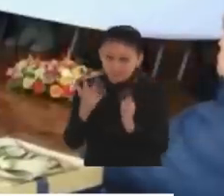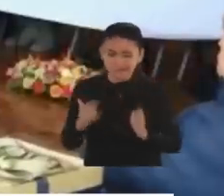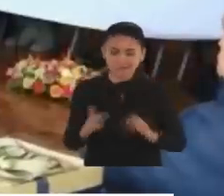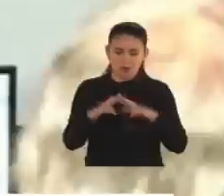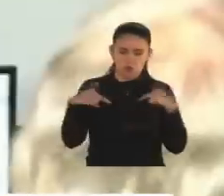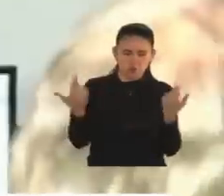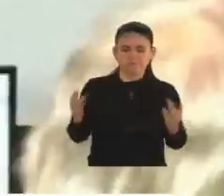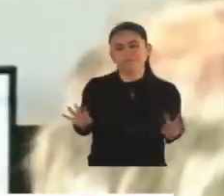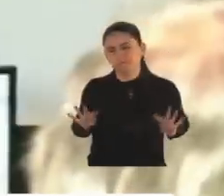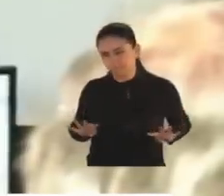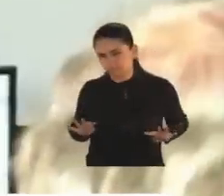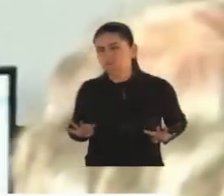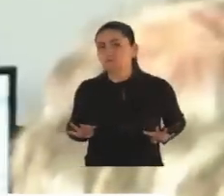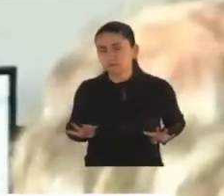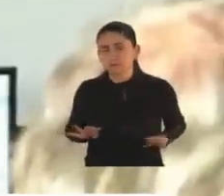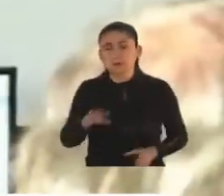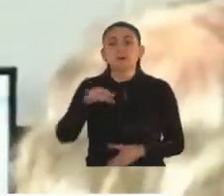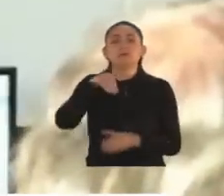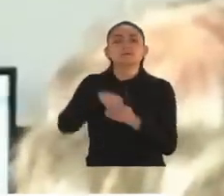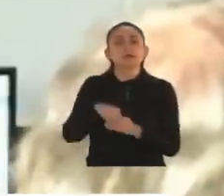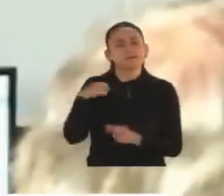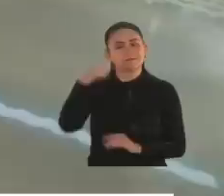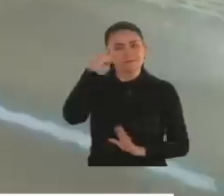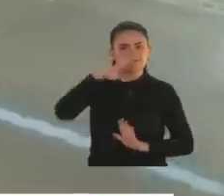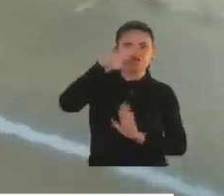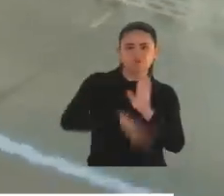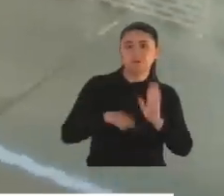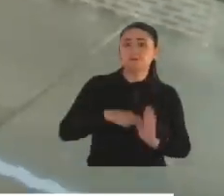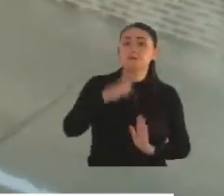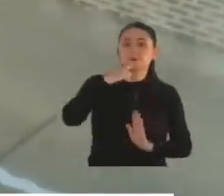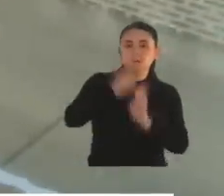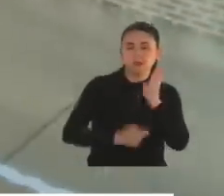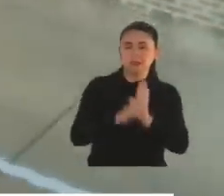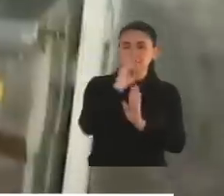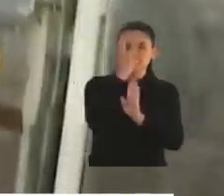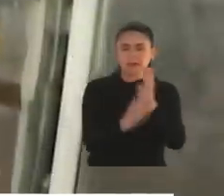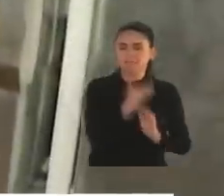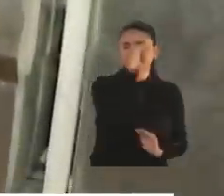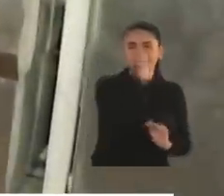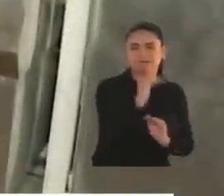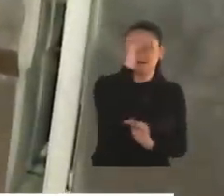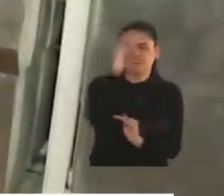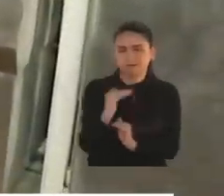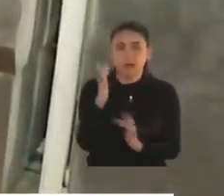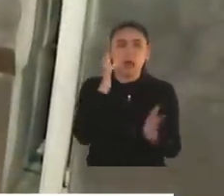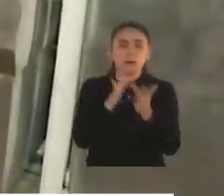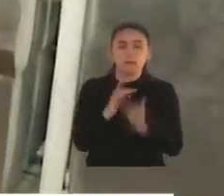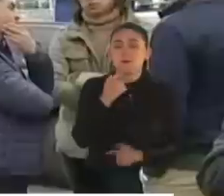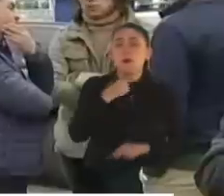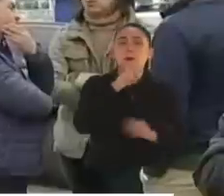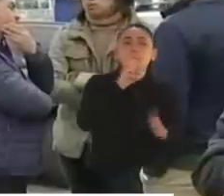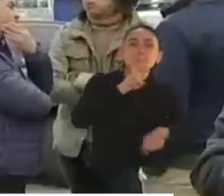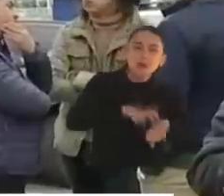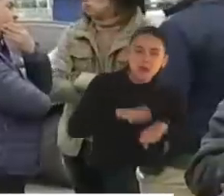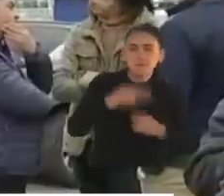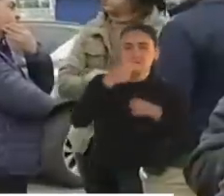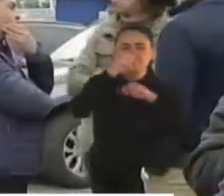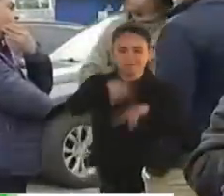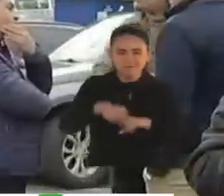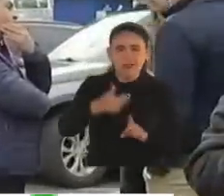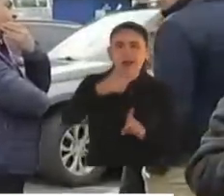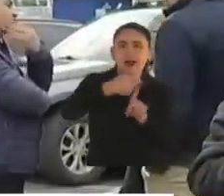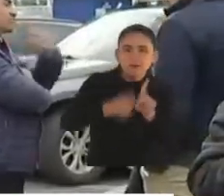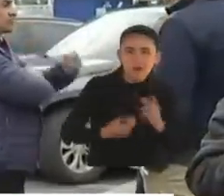importante reunión también incluyan alivios tributarios ante las pérdidas billonarias para Nariño. La papa, la alberja, las hortalizas, la